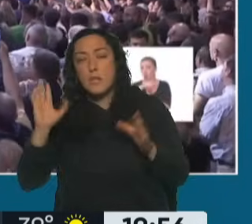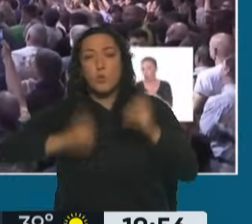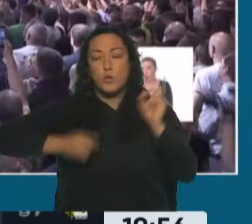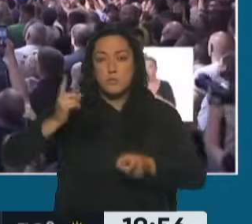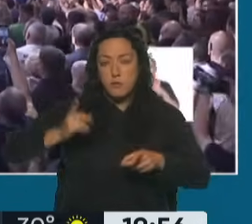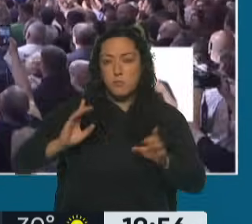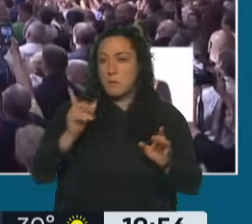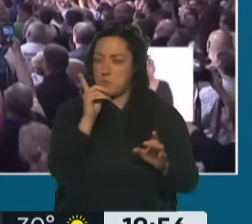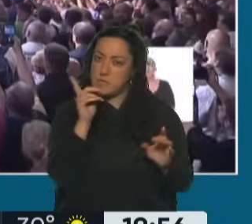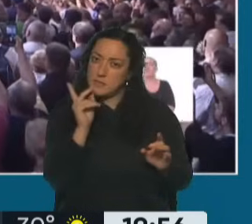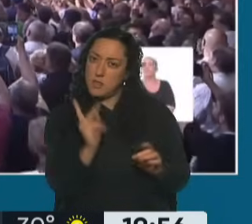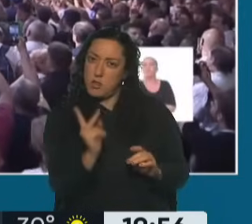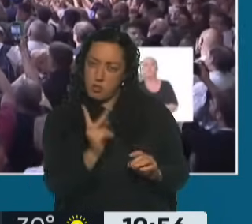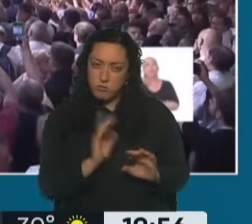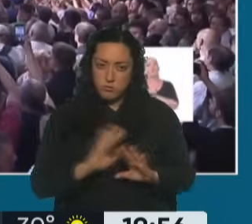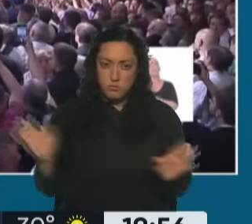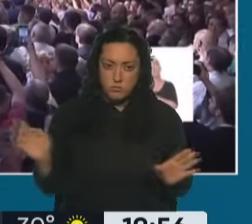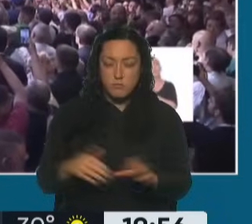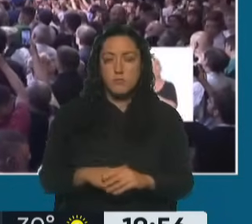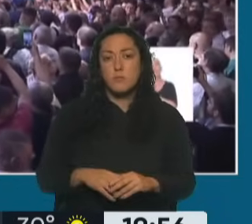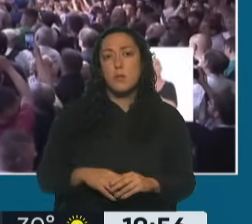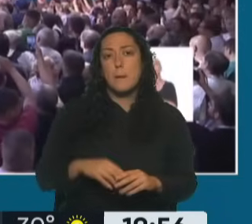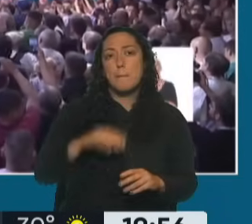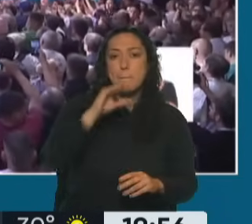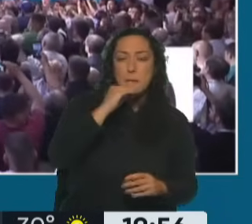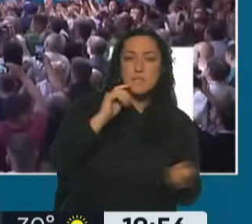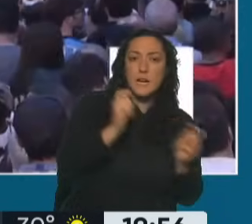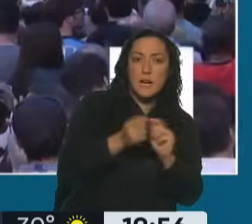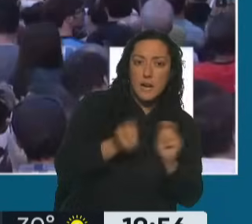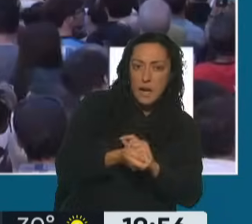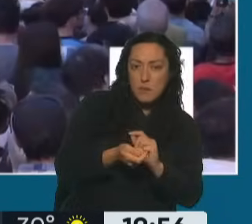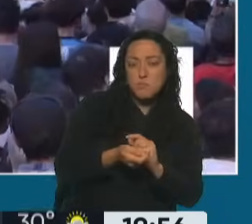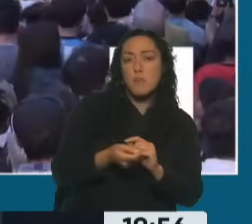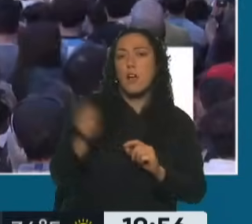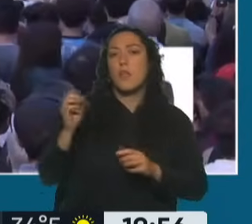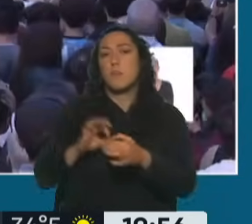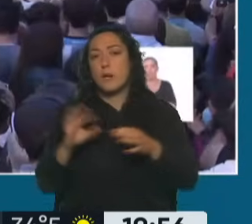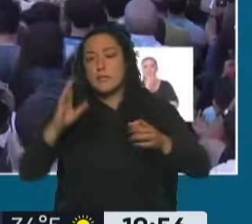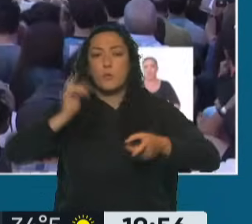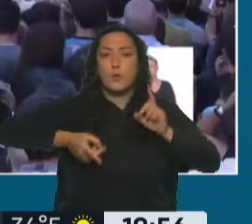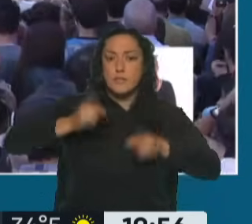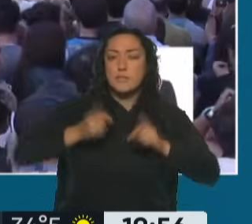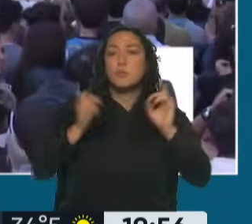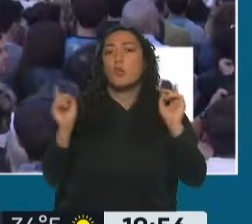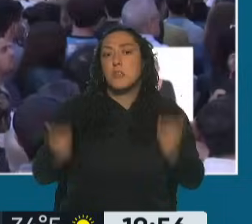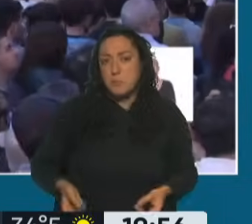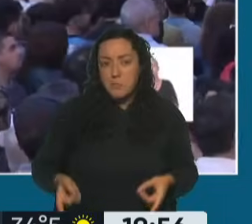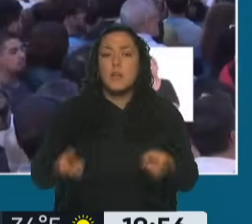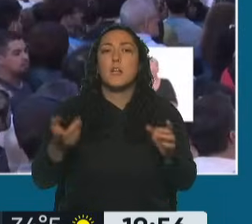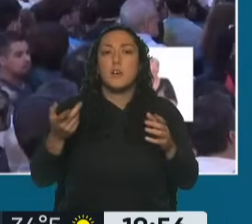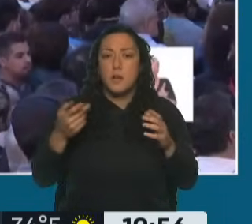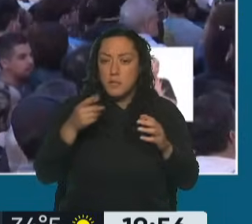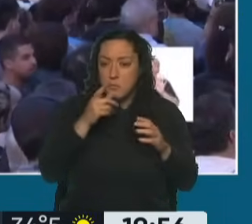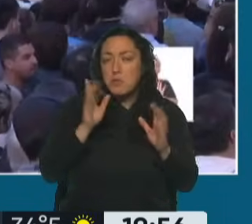par ambivalente. Mira. Digo, así como había cambio en Massa, también Cambiar democracia y el otro. autoritarismo tenía o sea, también era un marco